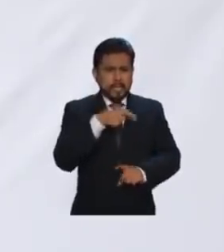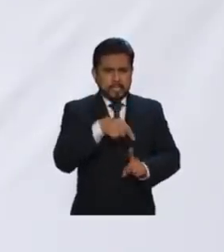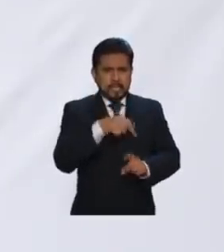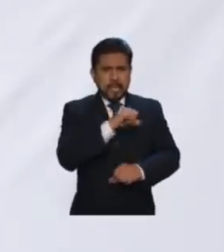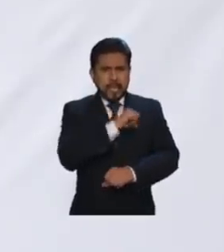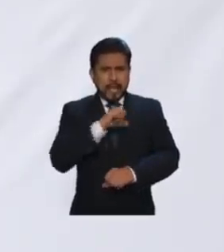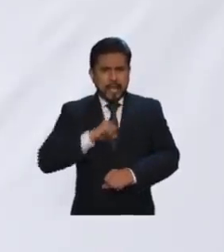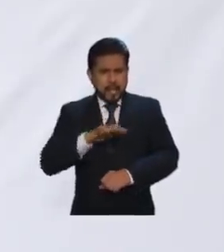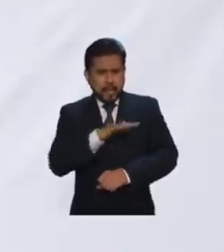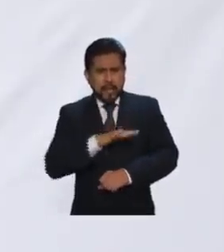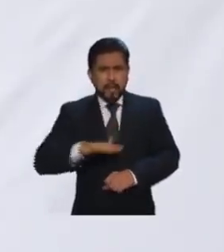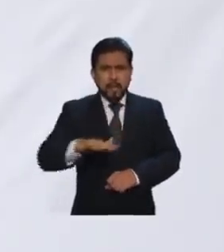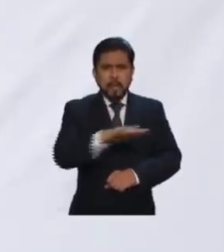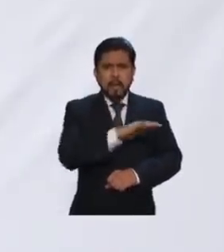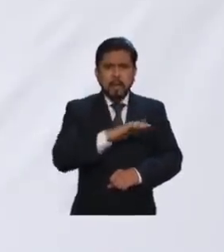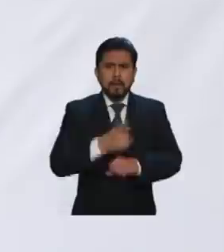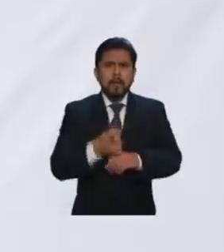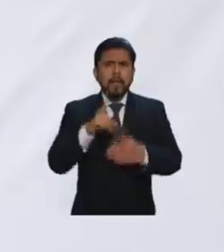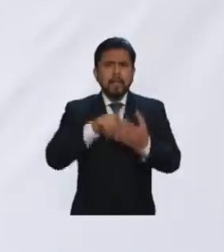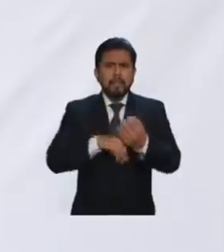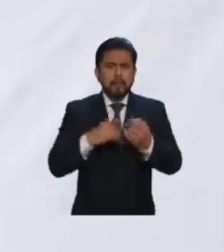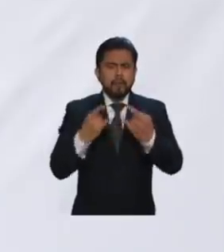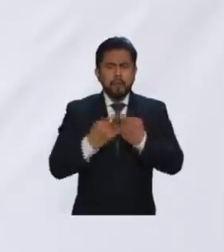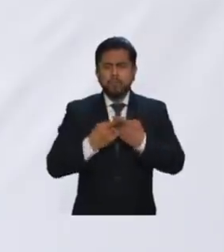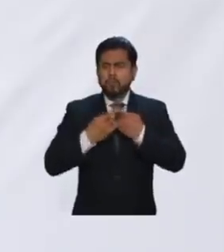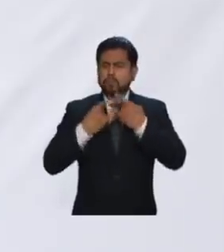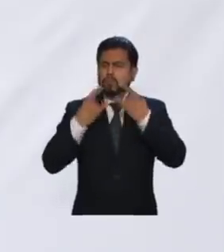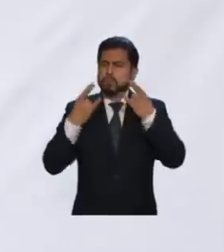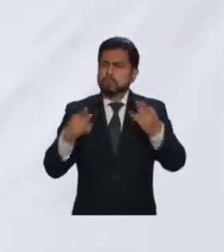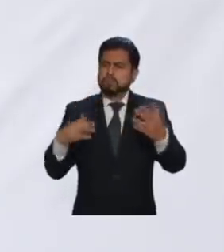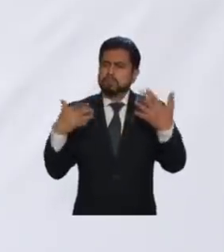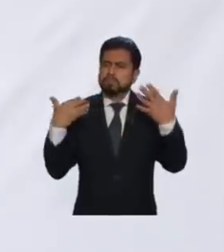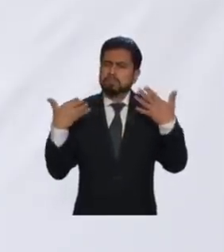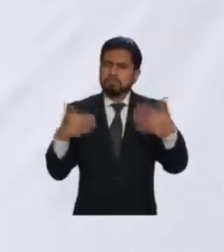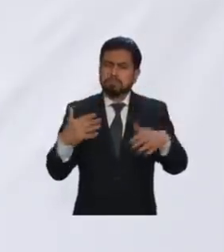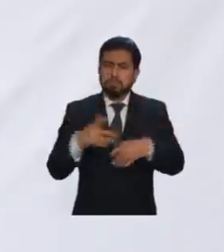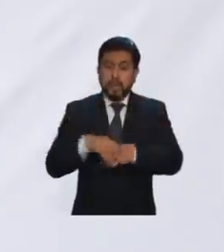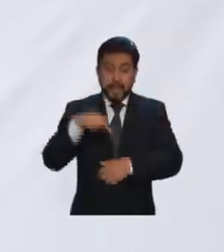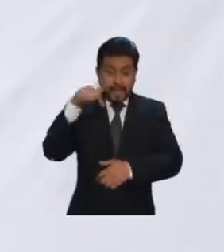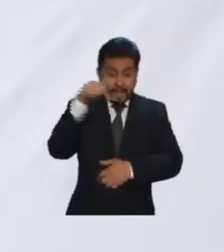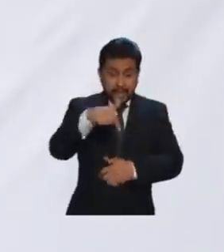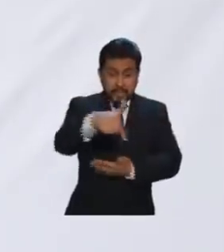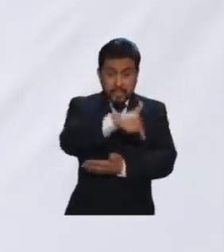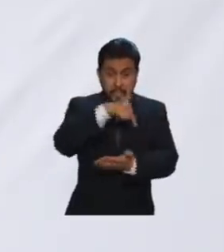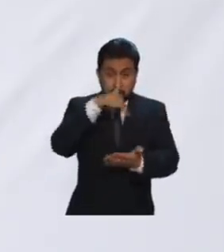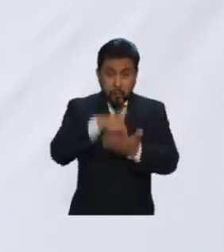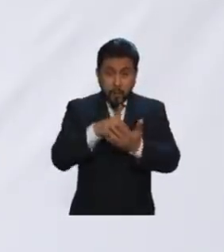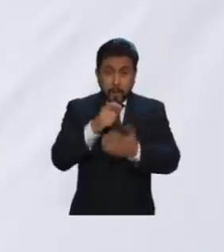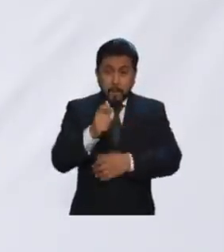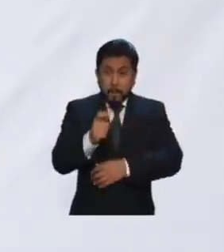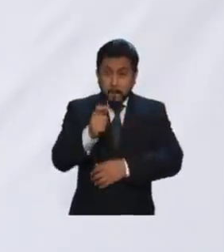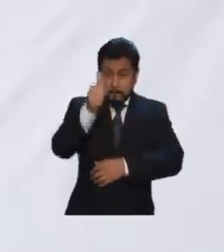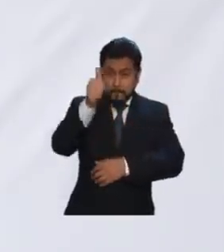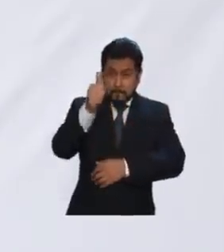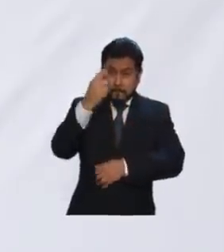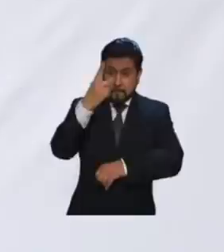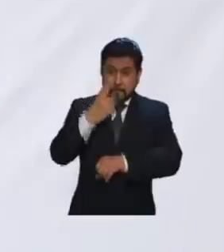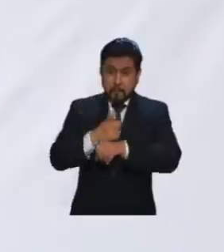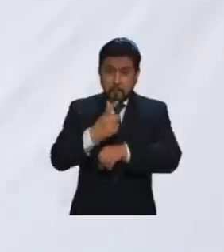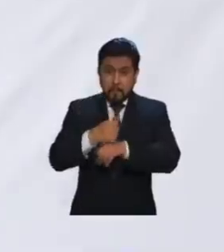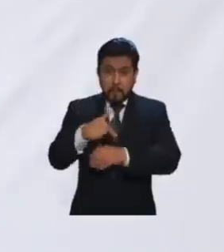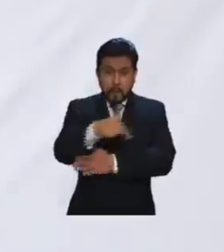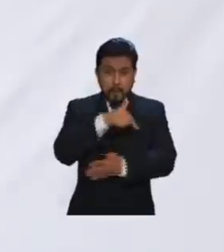alcaldía con una enorme historia. Aquí fue uno de los primeros sitios donde llegaron